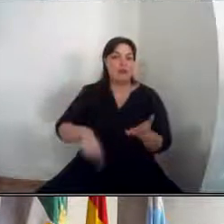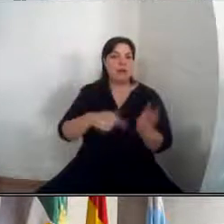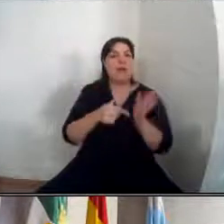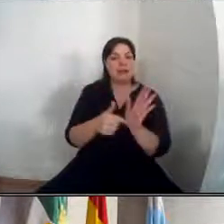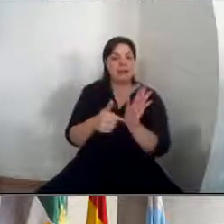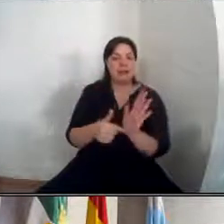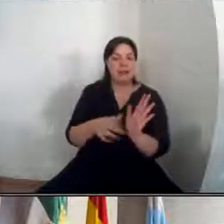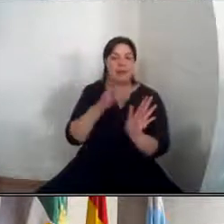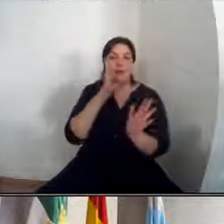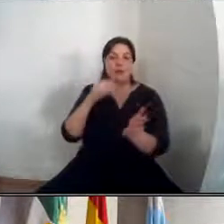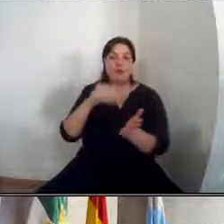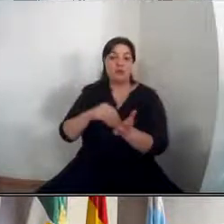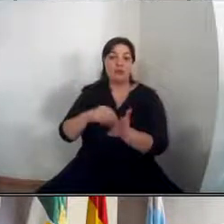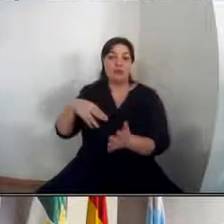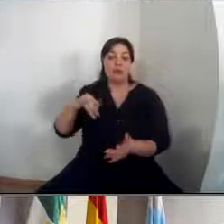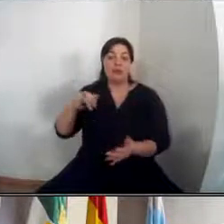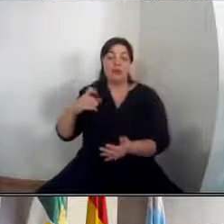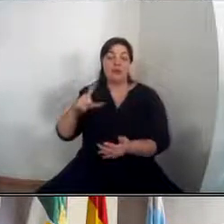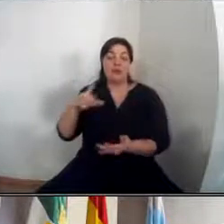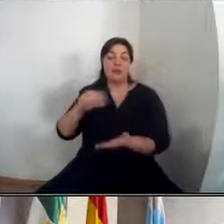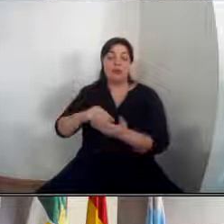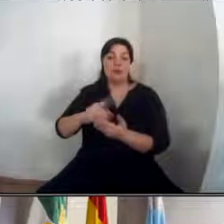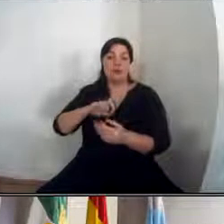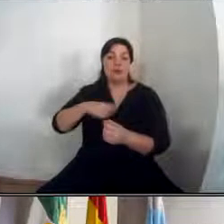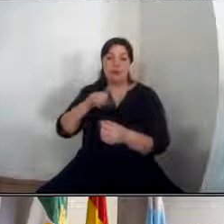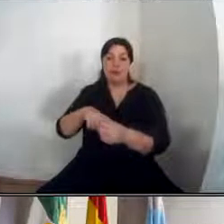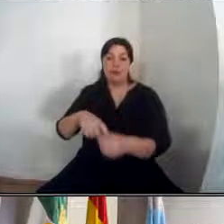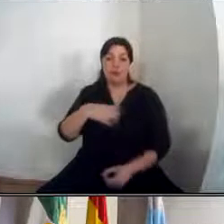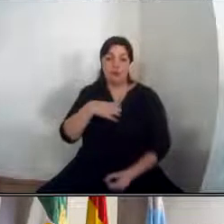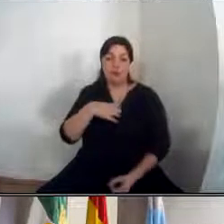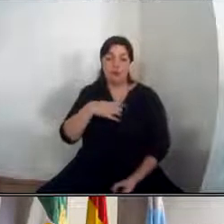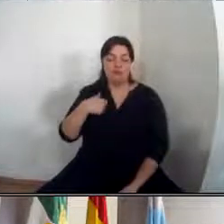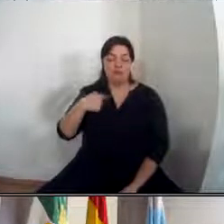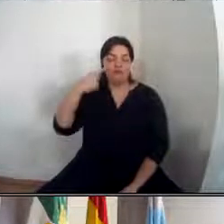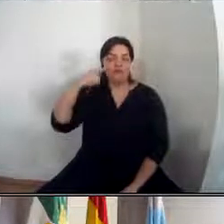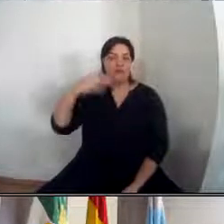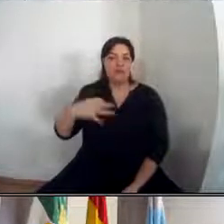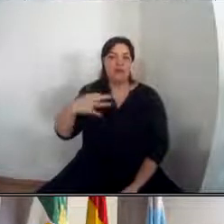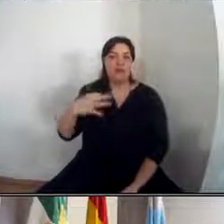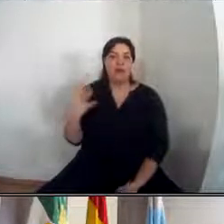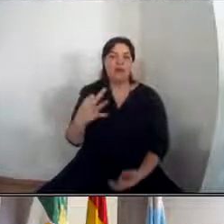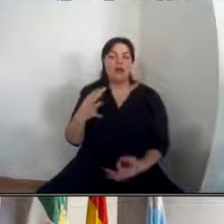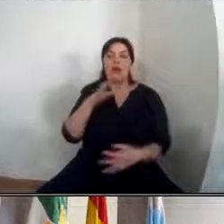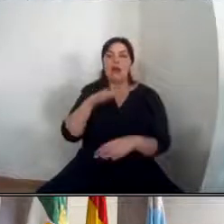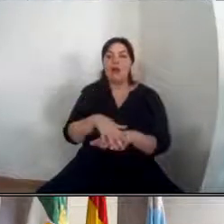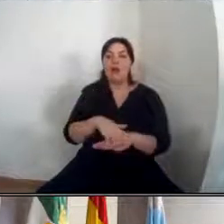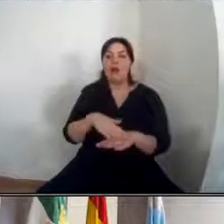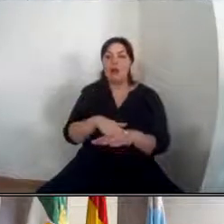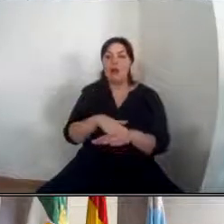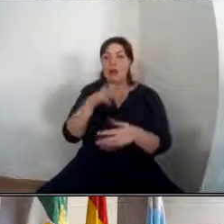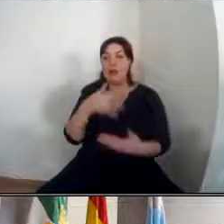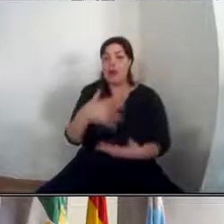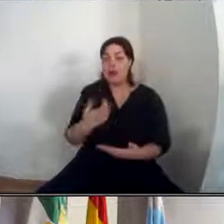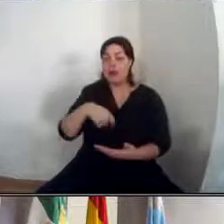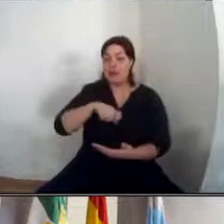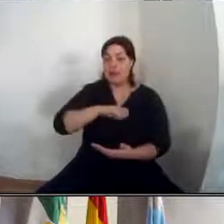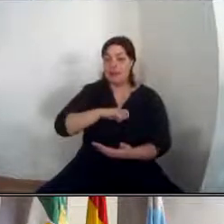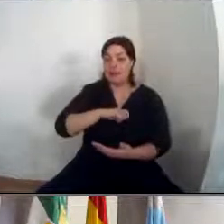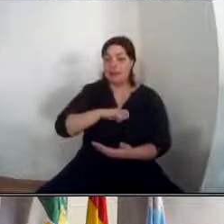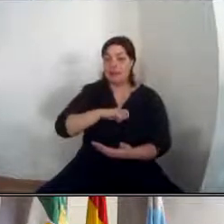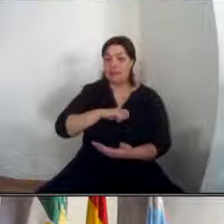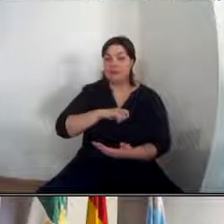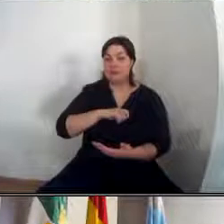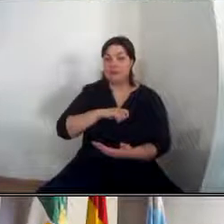no muchas veces hemos tenido participación y donde yo estoy segura que el gobierno actual de España, que ya le